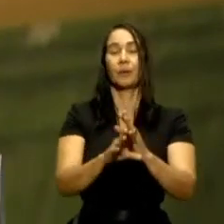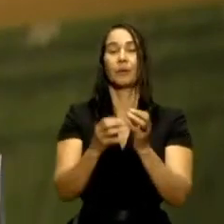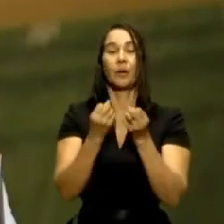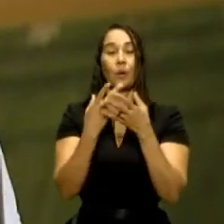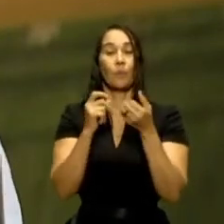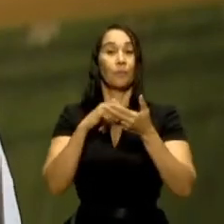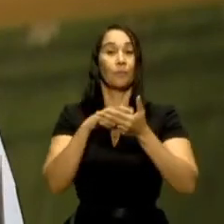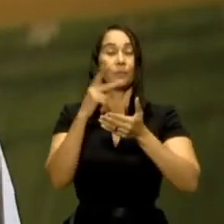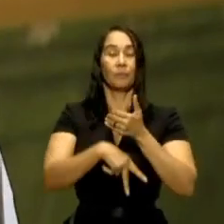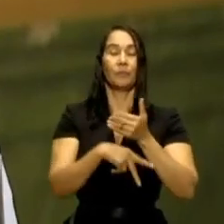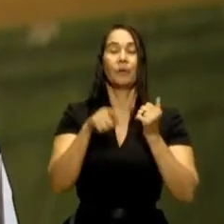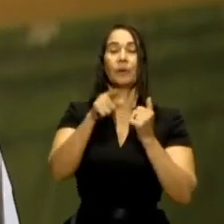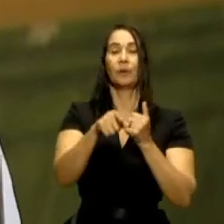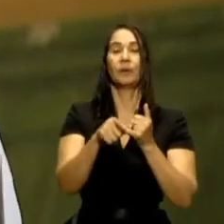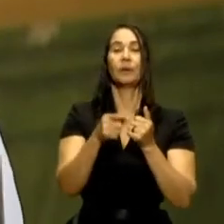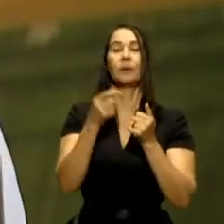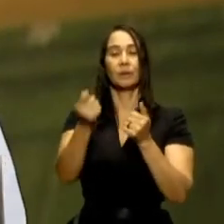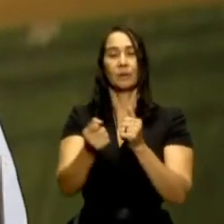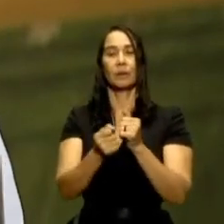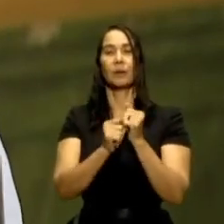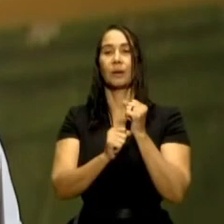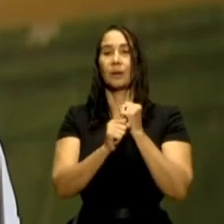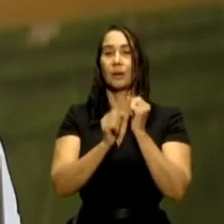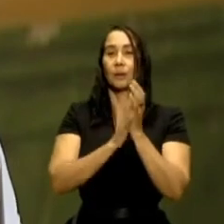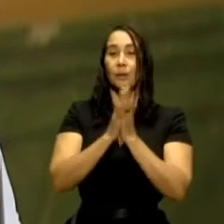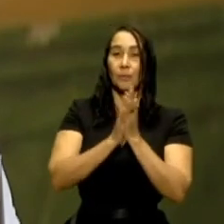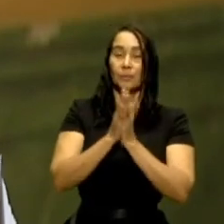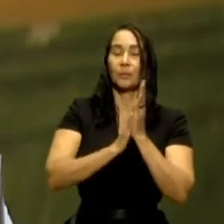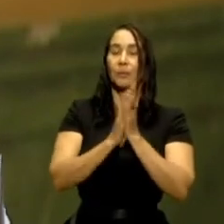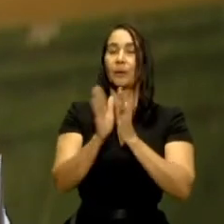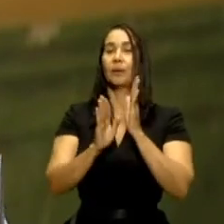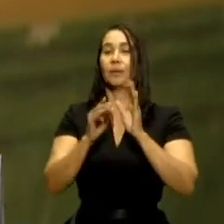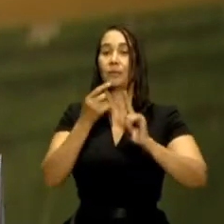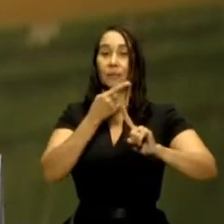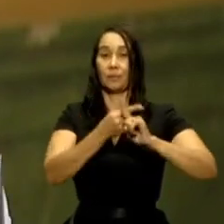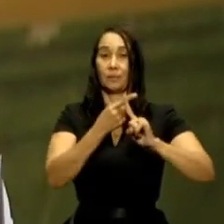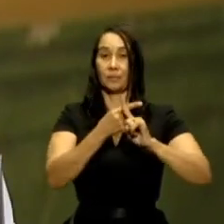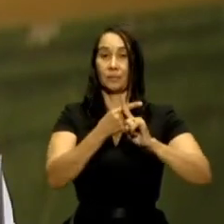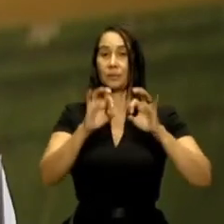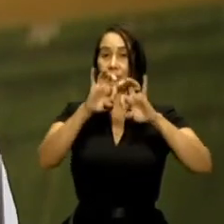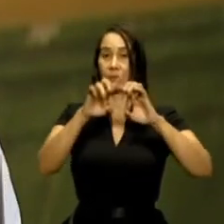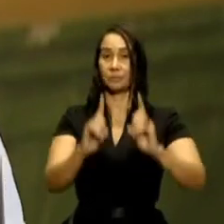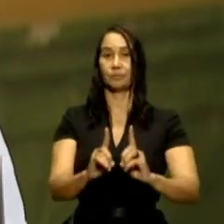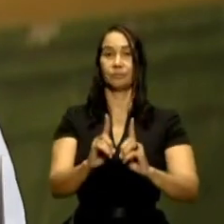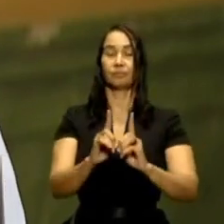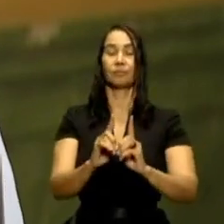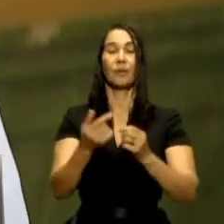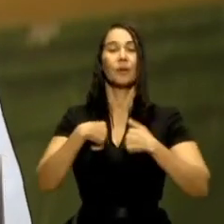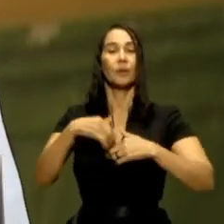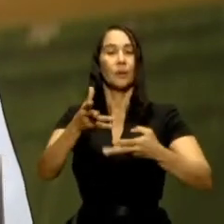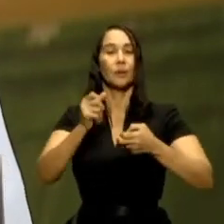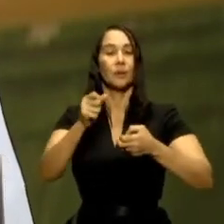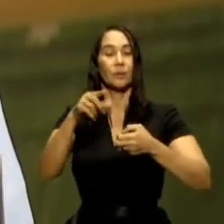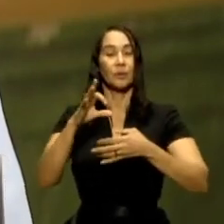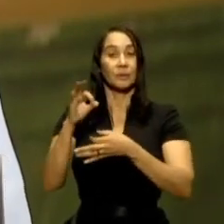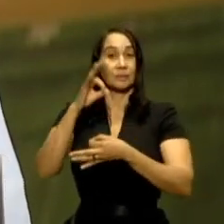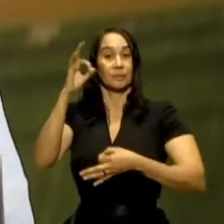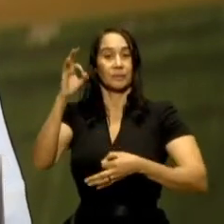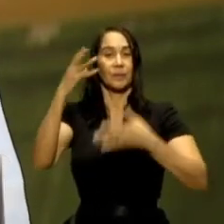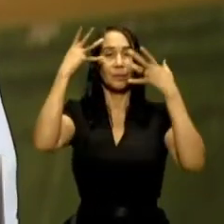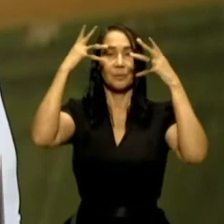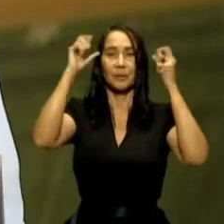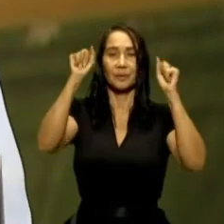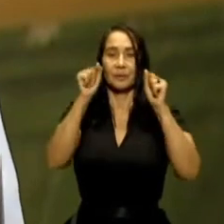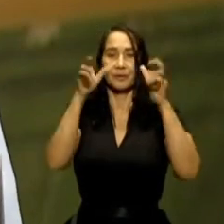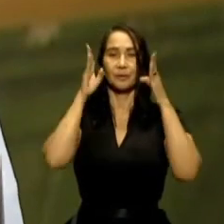innovaciones que sin duda alguna han movido la educación positivamente. Y yo creo que ese espíritu que el